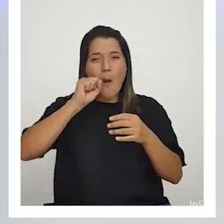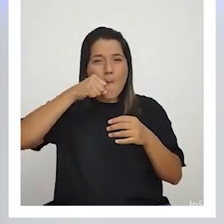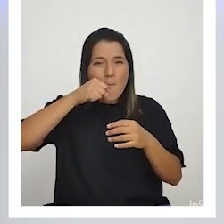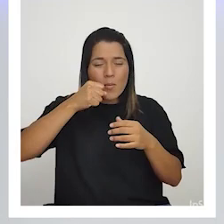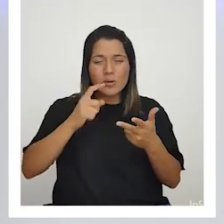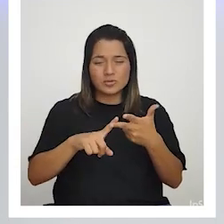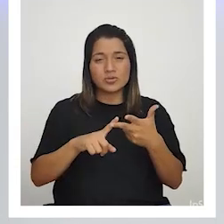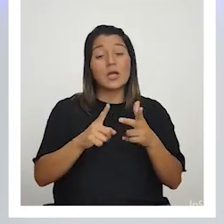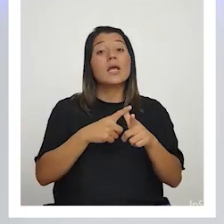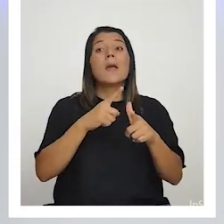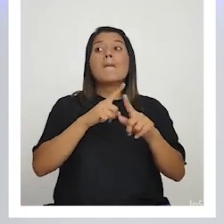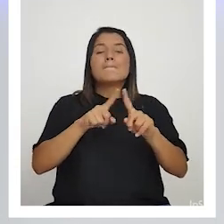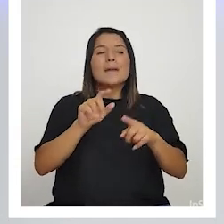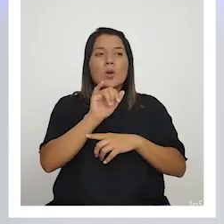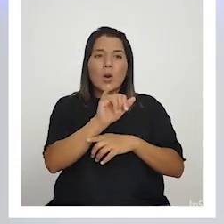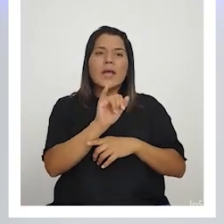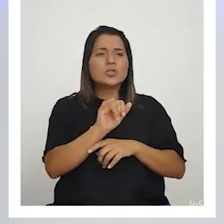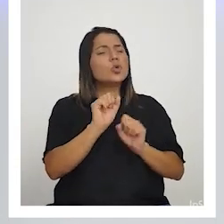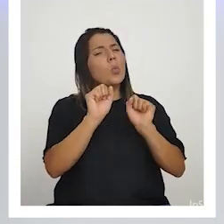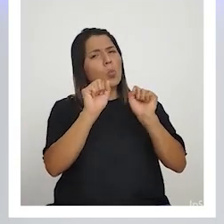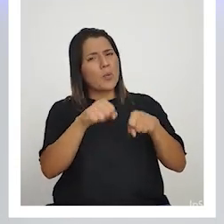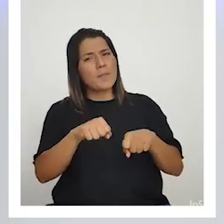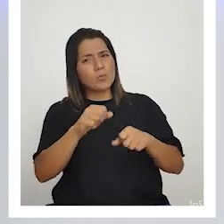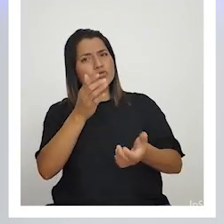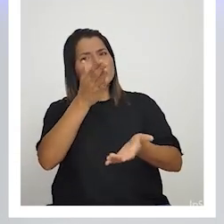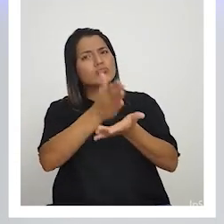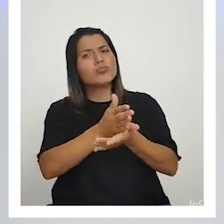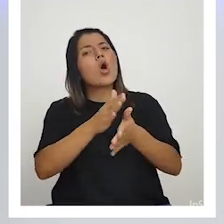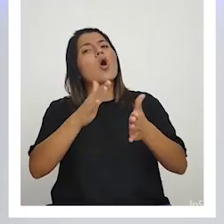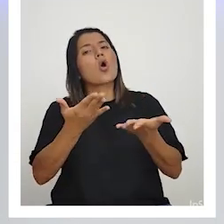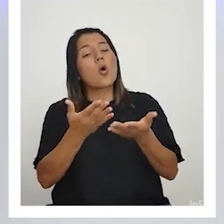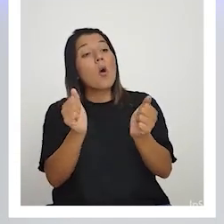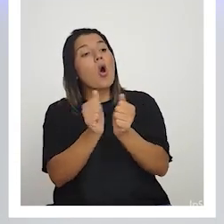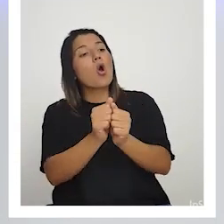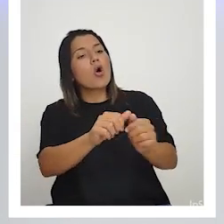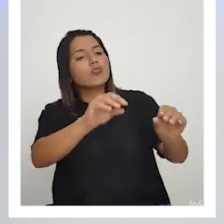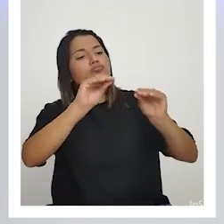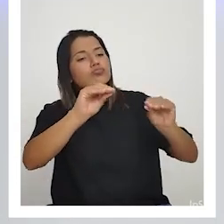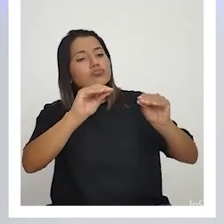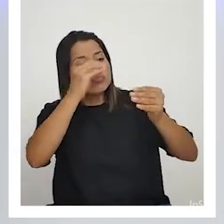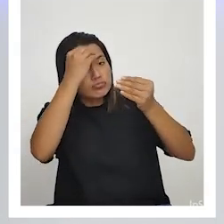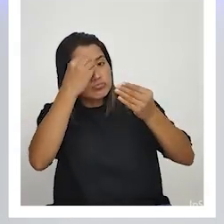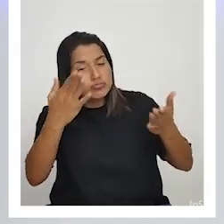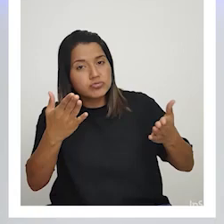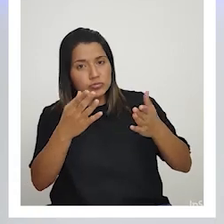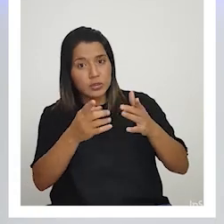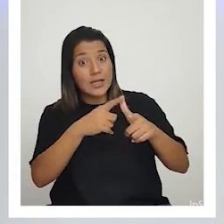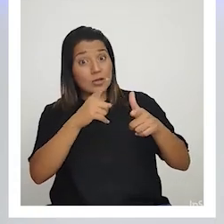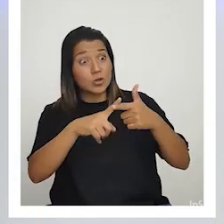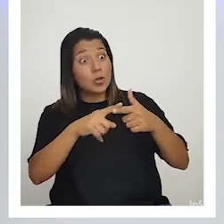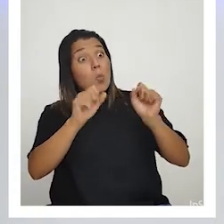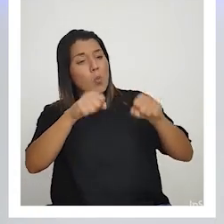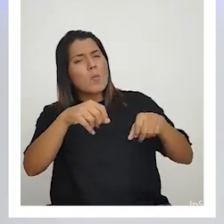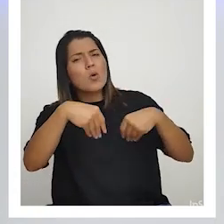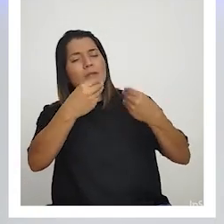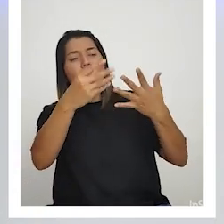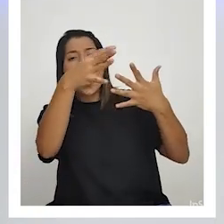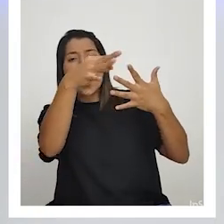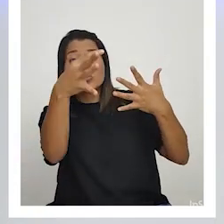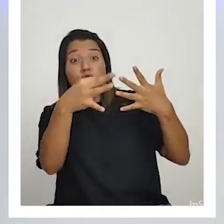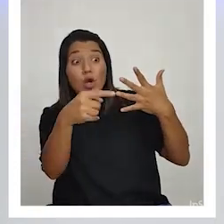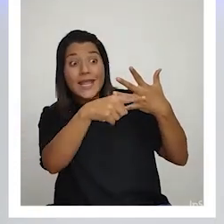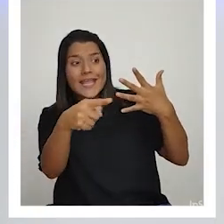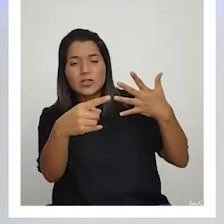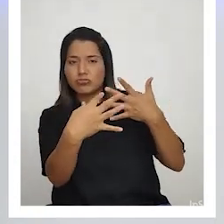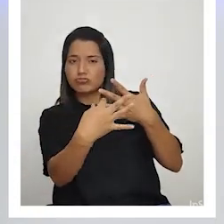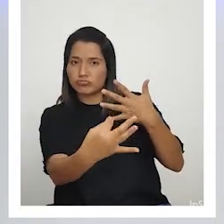a la población, donde podamos darles las herramientas que ellos puedan elegir con conciencia. Bueno, si vamos a ir a